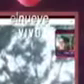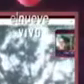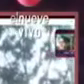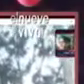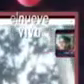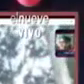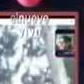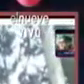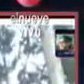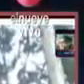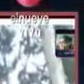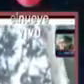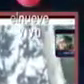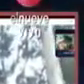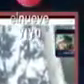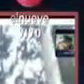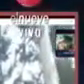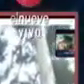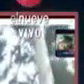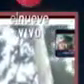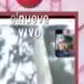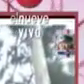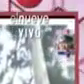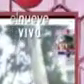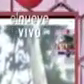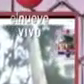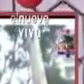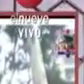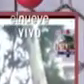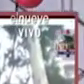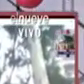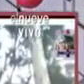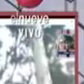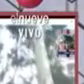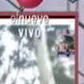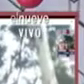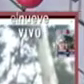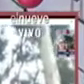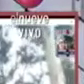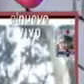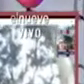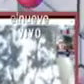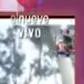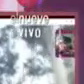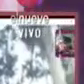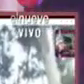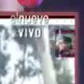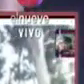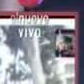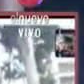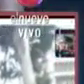a cada día acá en São Paulo y en Brasil, como un todo, como saben. No sé si tienen los datos, pero...